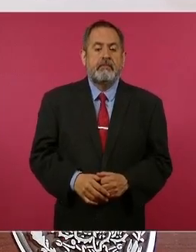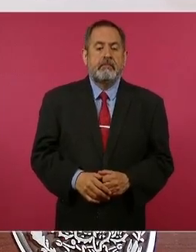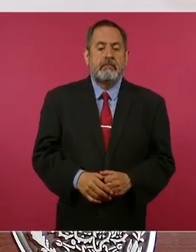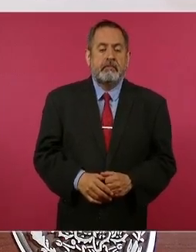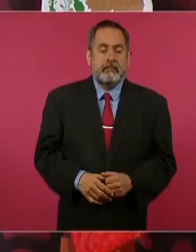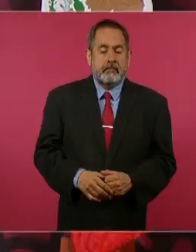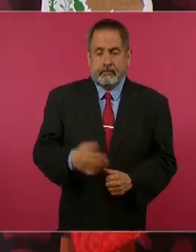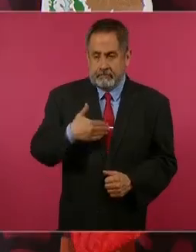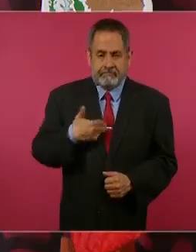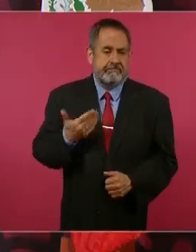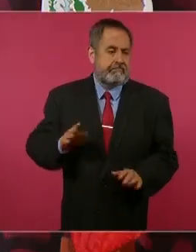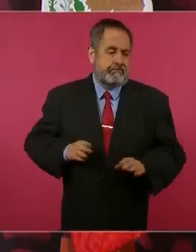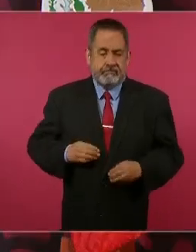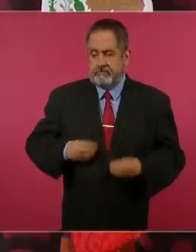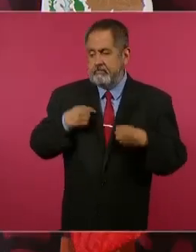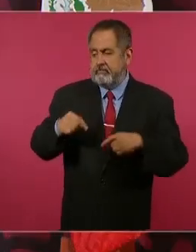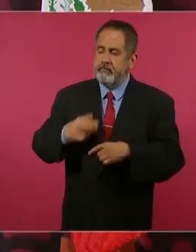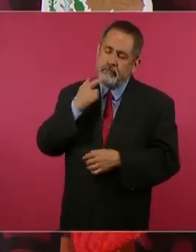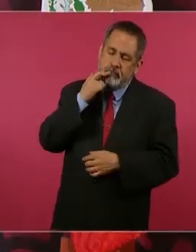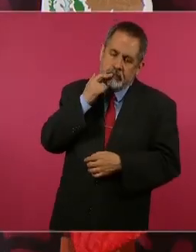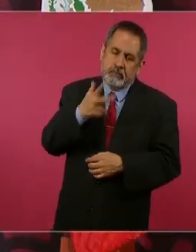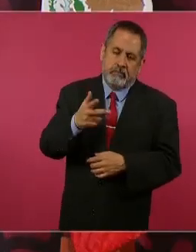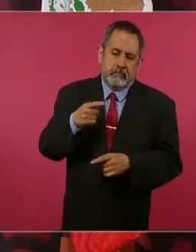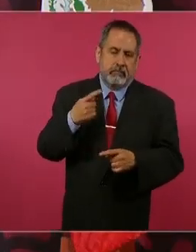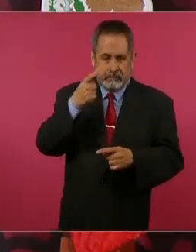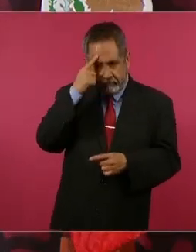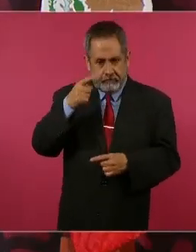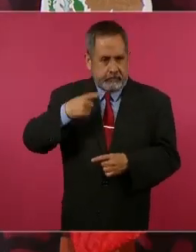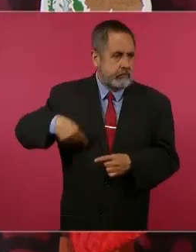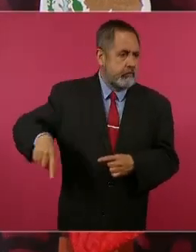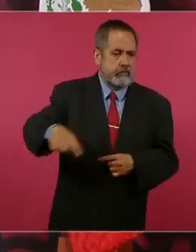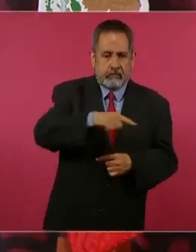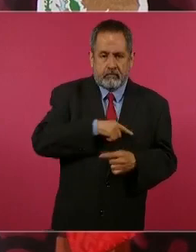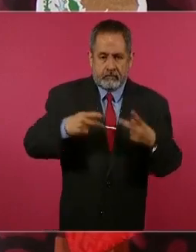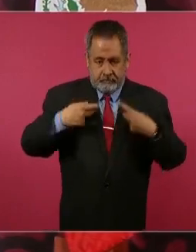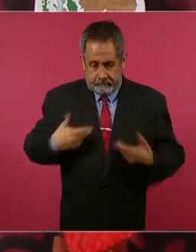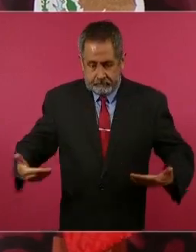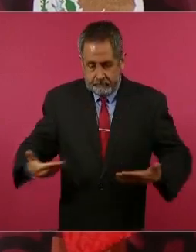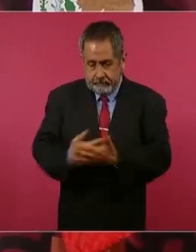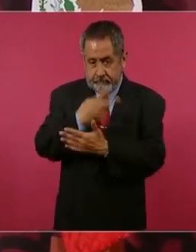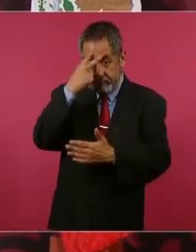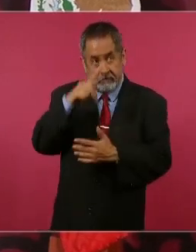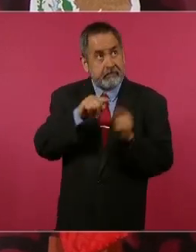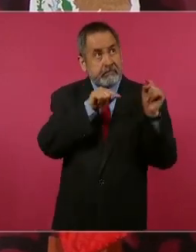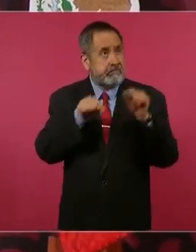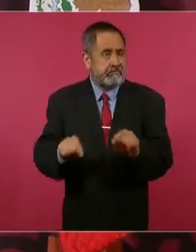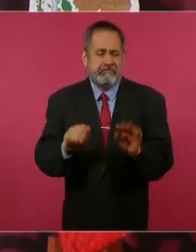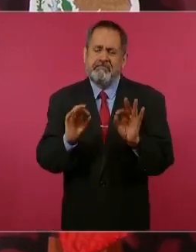beneficios para nuestras paisanas paisanos